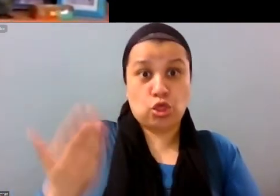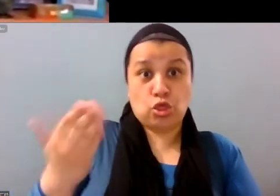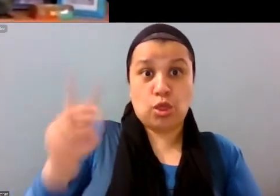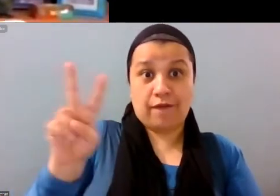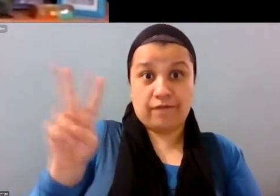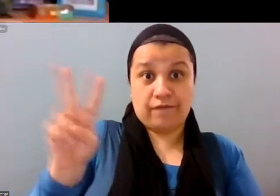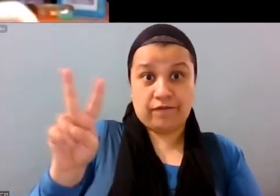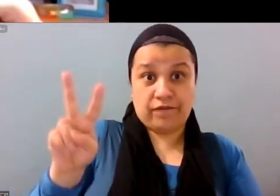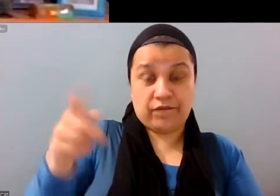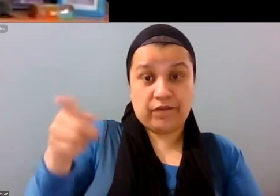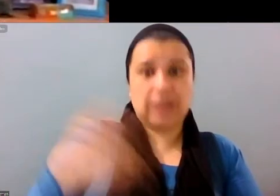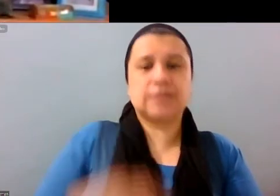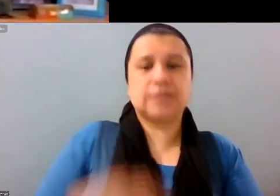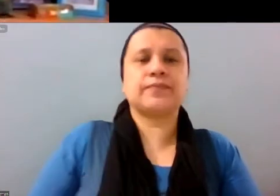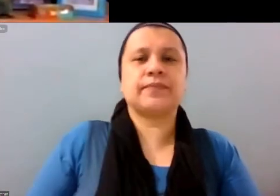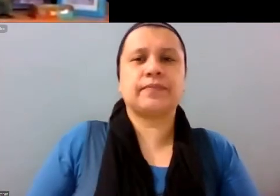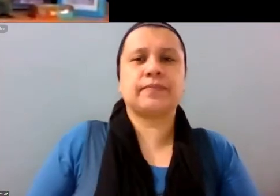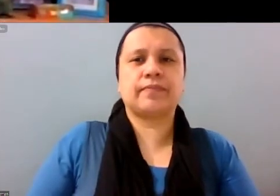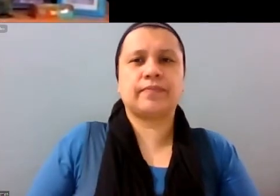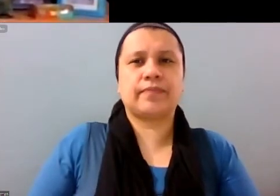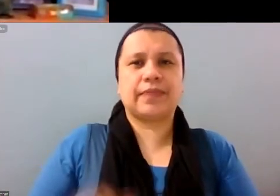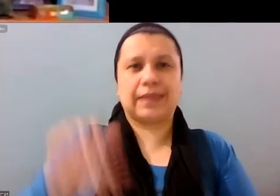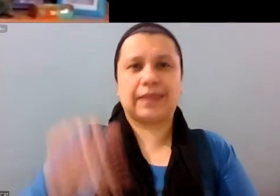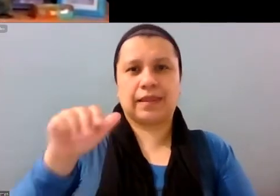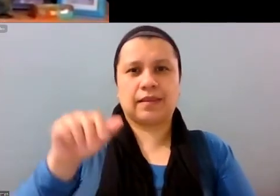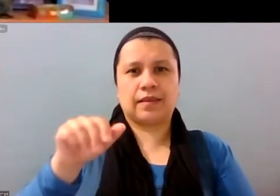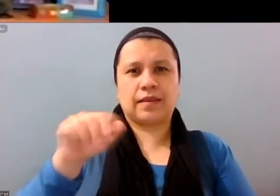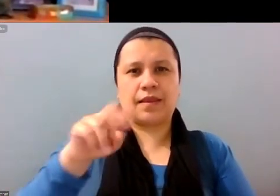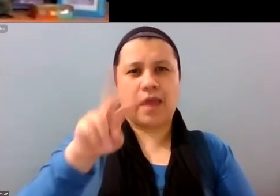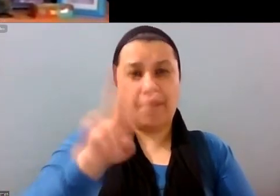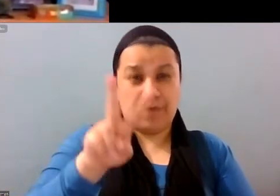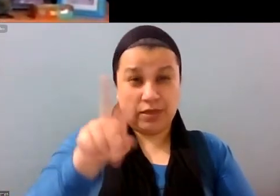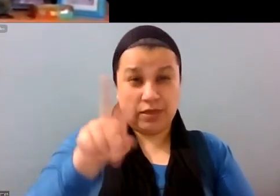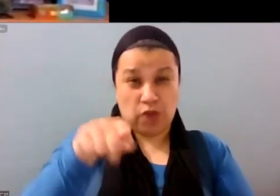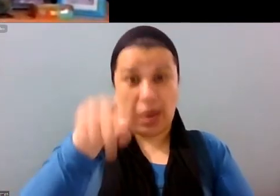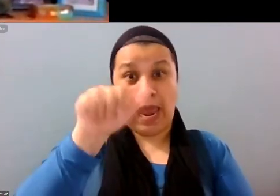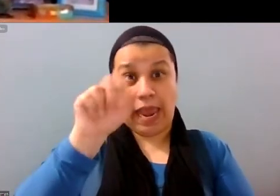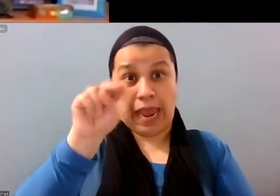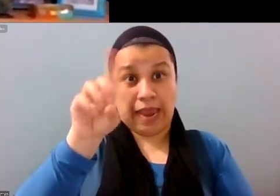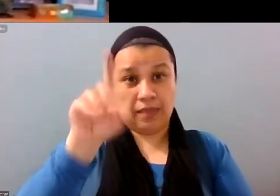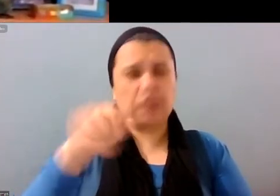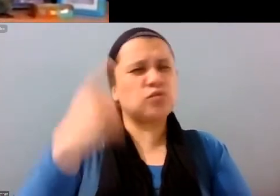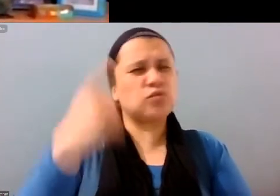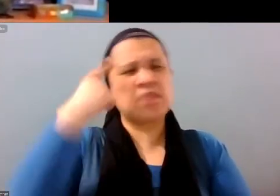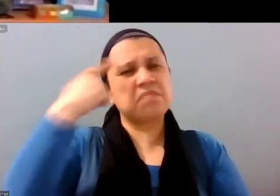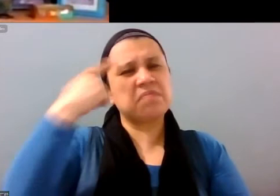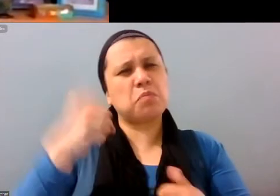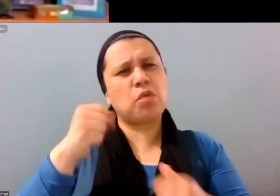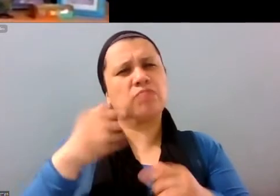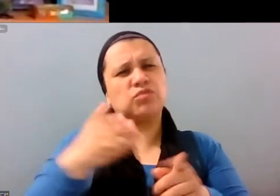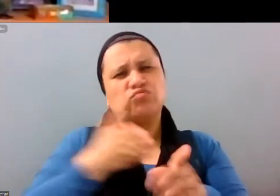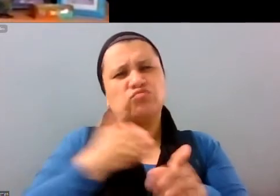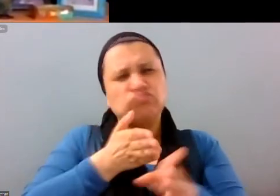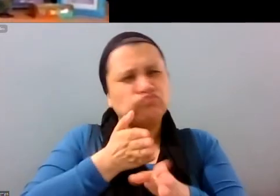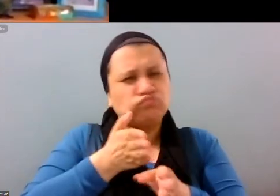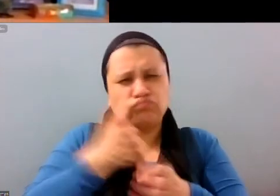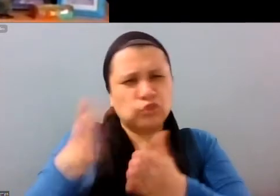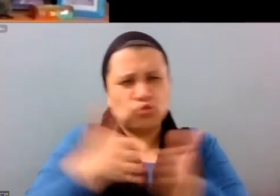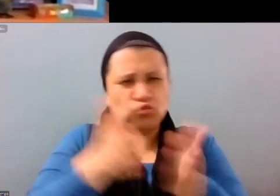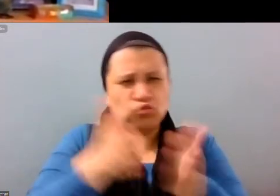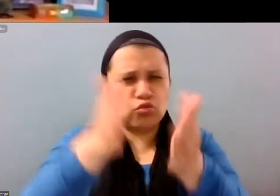el ANDE cree usted que podemos construir una hoja de ruta que agenda conjunta podemos